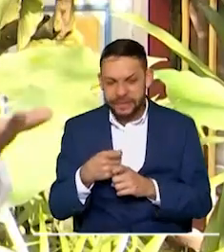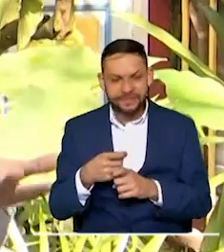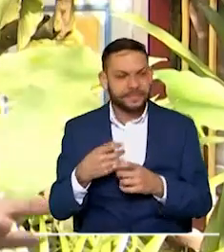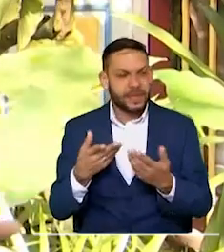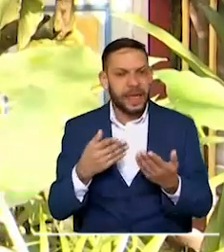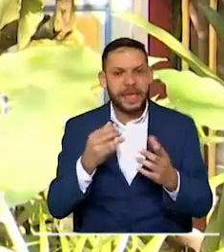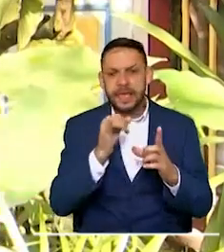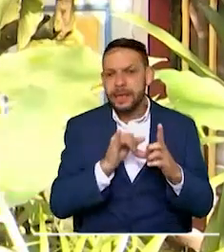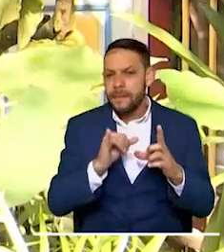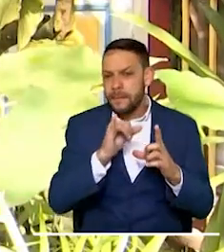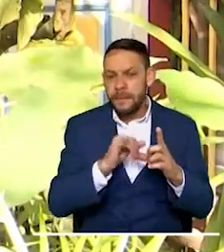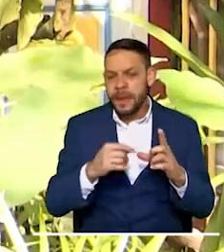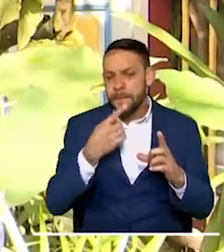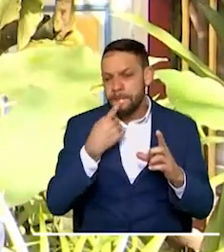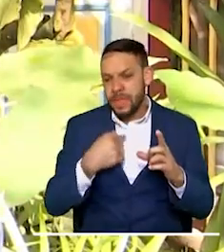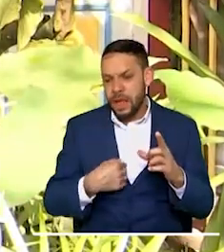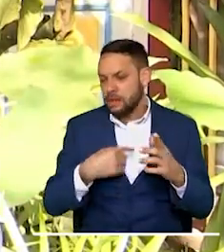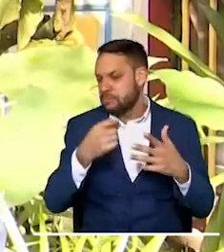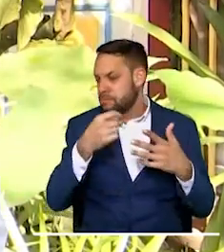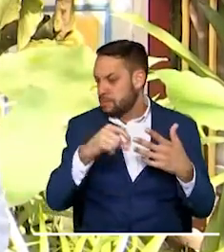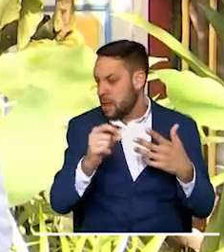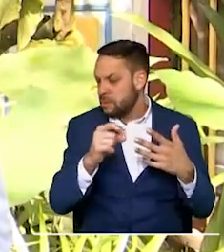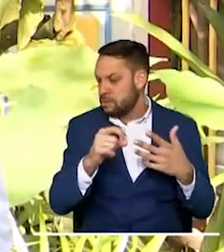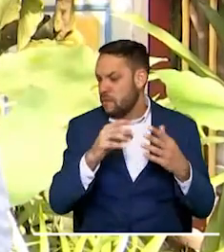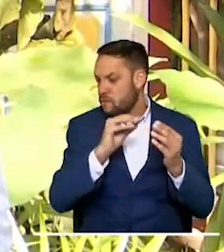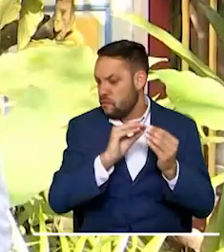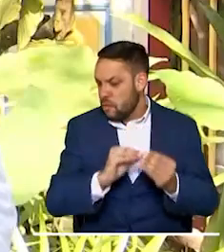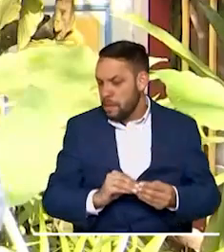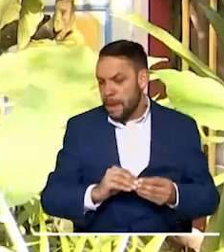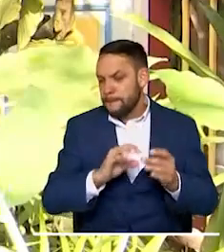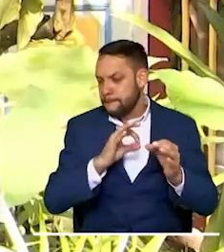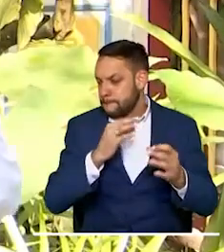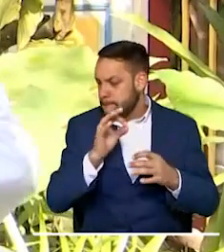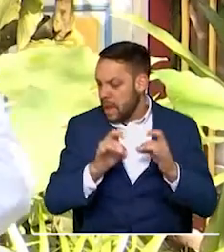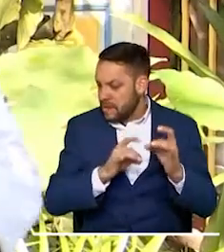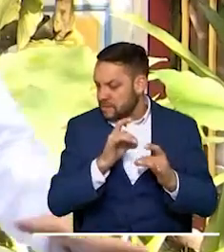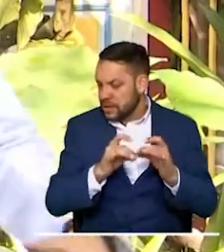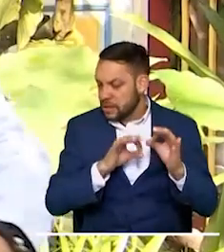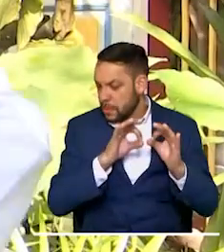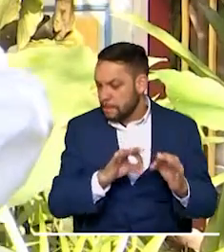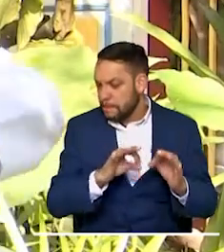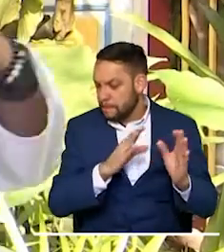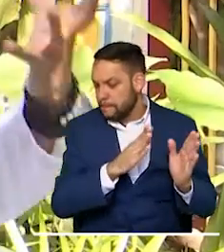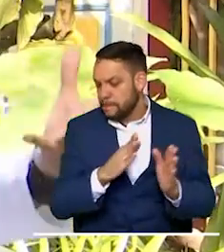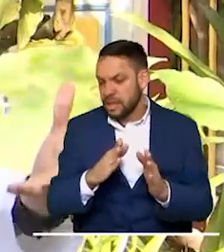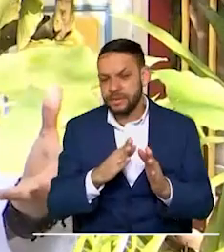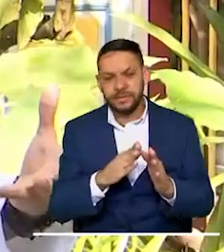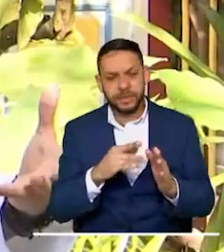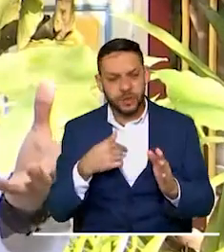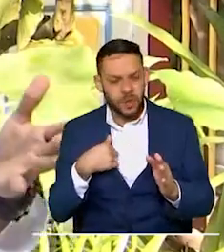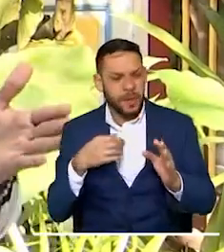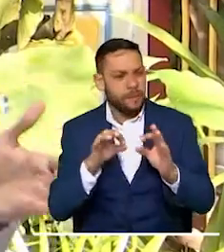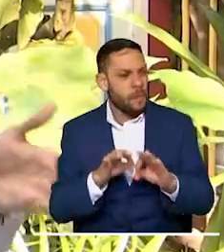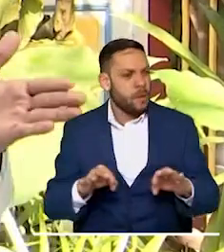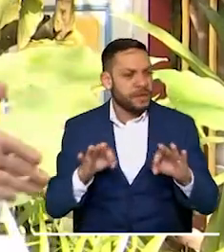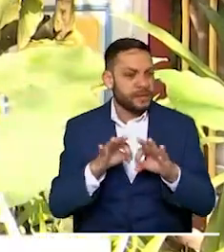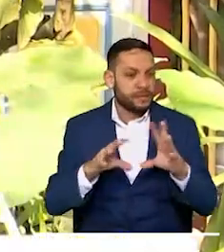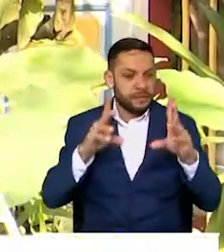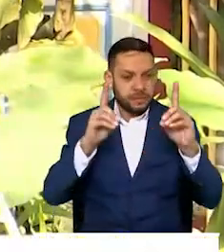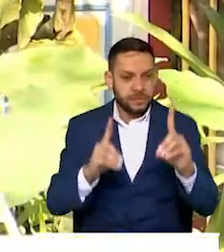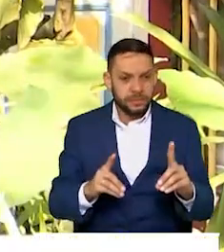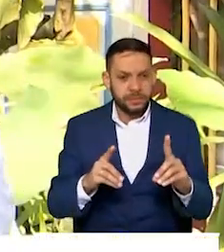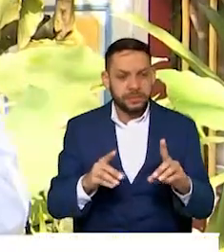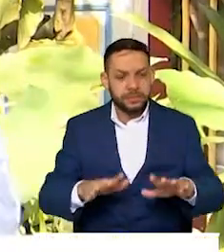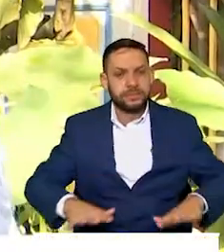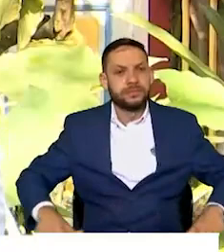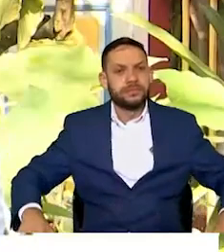dilucidar cuál podría ser la causa o el origen. Y aquí entra a tener una importancia enorme que en medio de